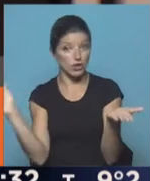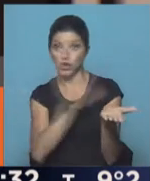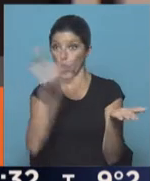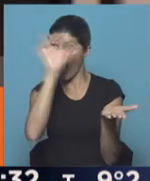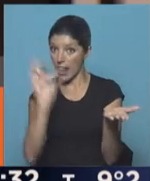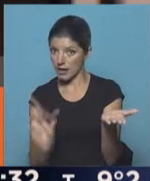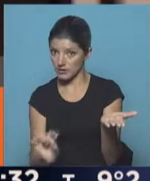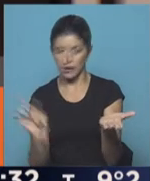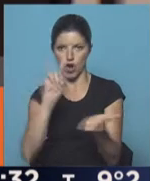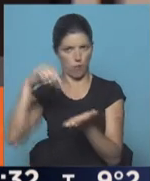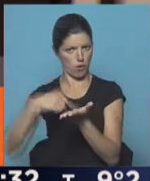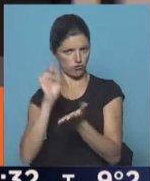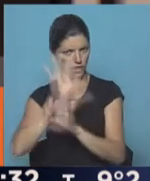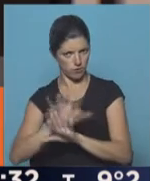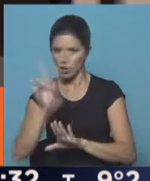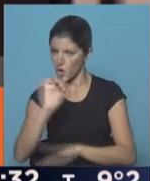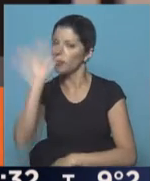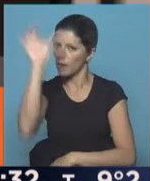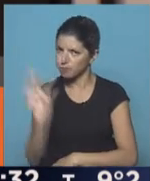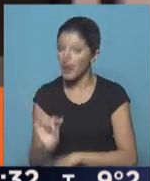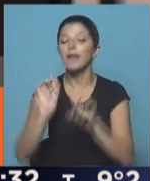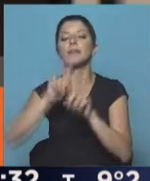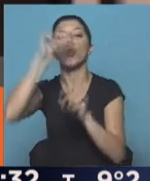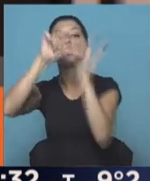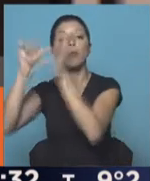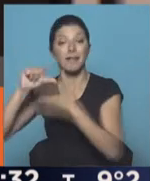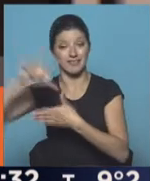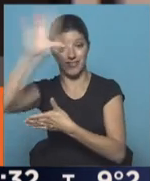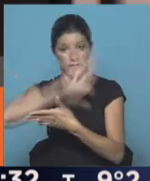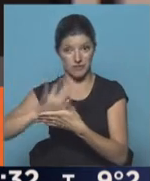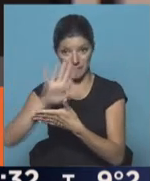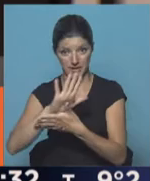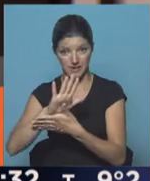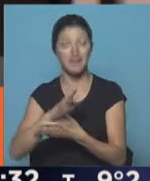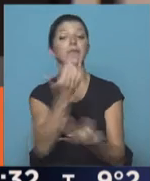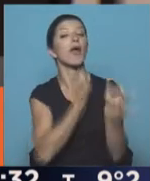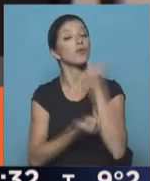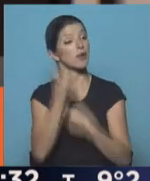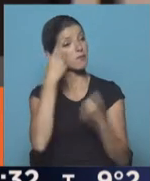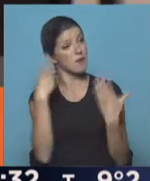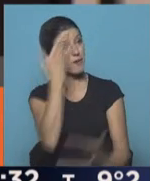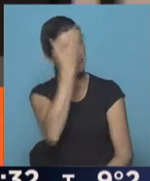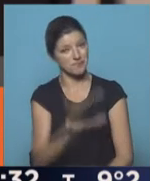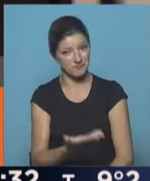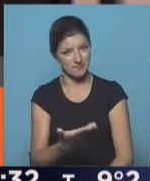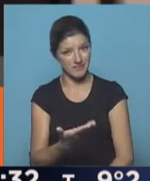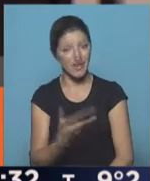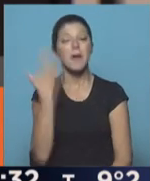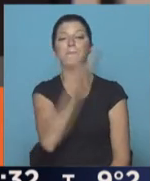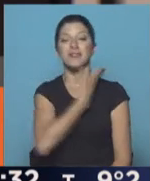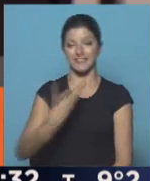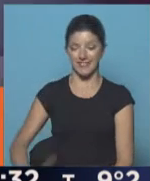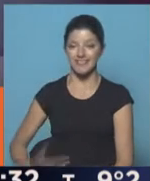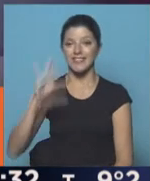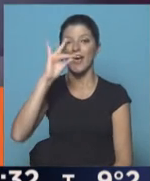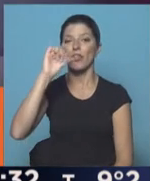país no solamente de buenos aires también de otros países de latinoamérica y nada mejor que para hablar de la muestra anual de educa que tener a la presidenta de doka